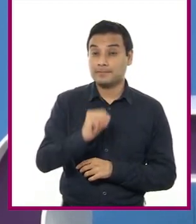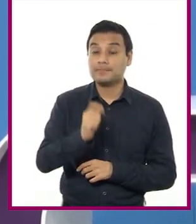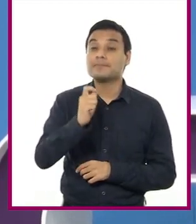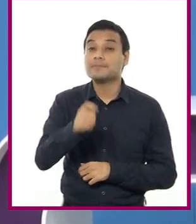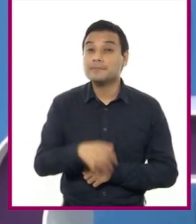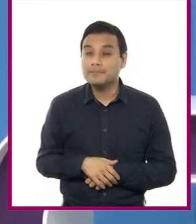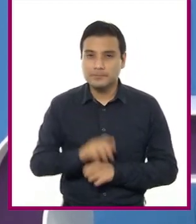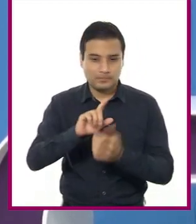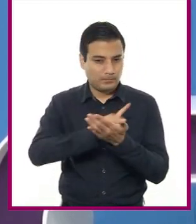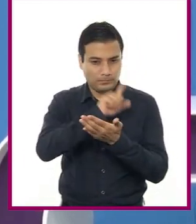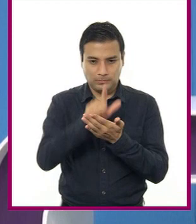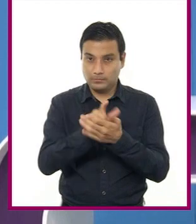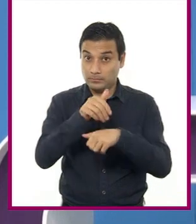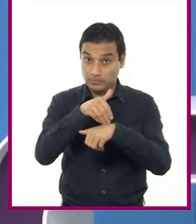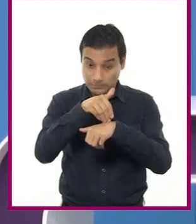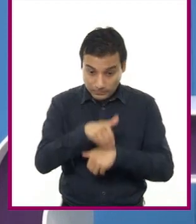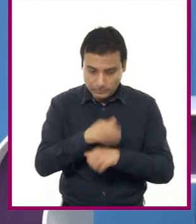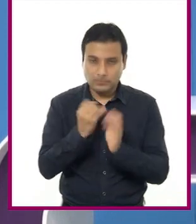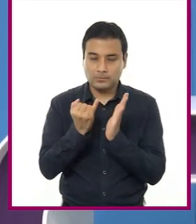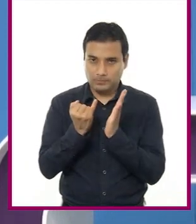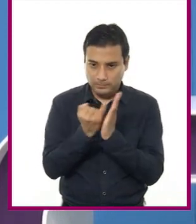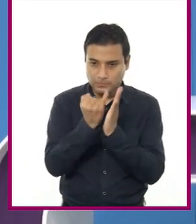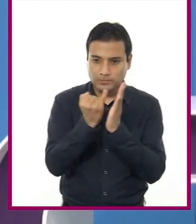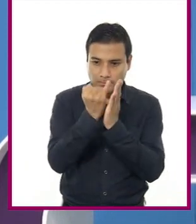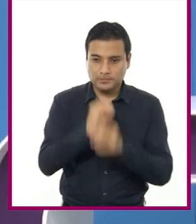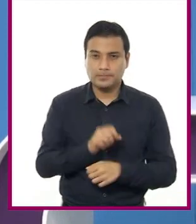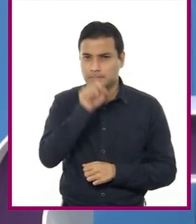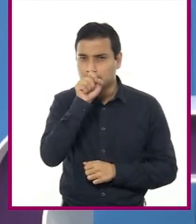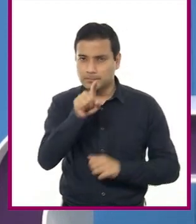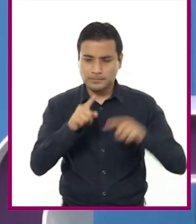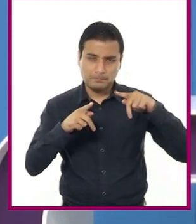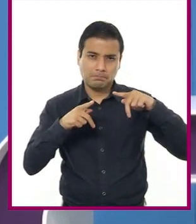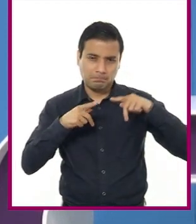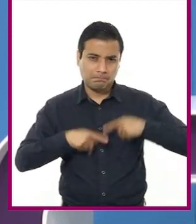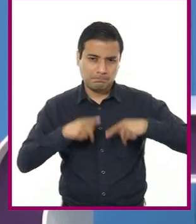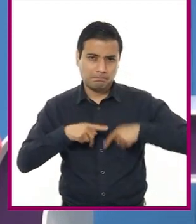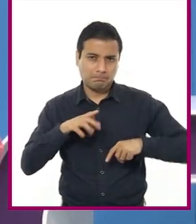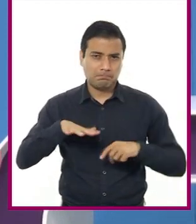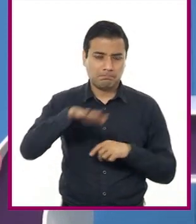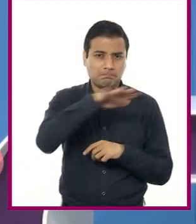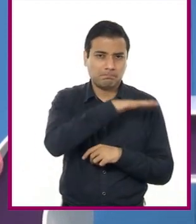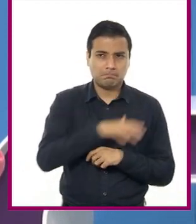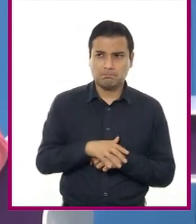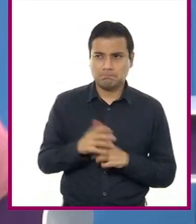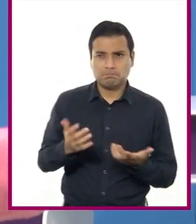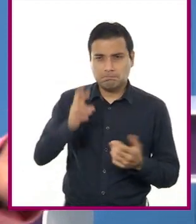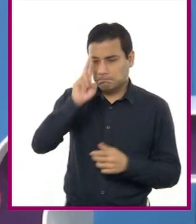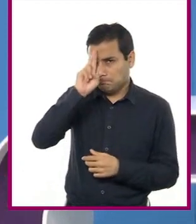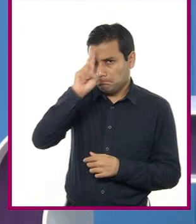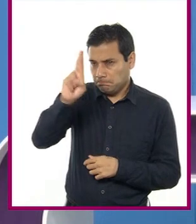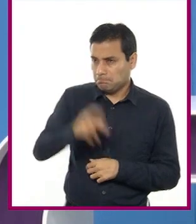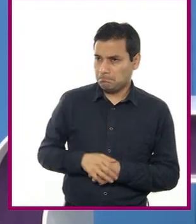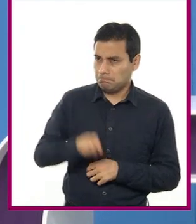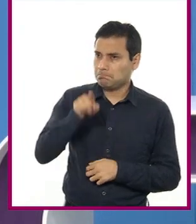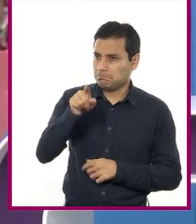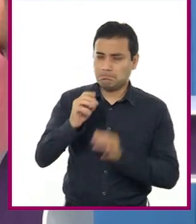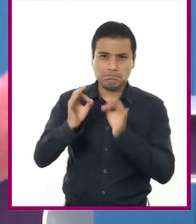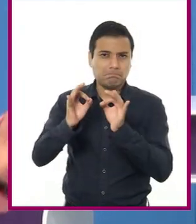en las leyes, pero también lo es cuando la ciudadanía la reconoce como legítima o